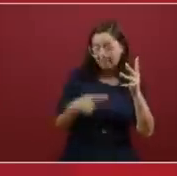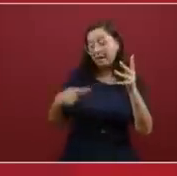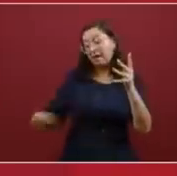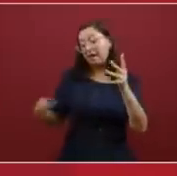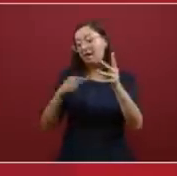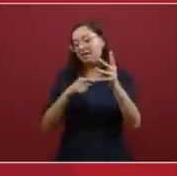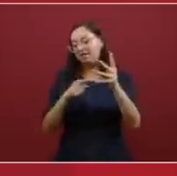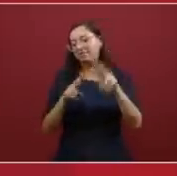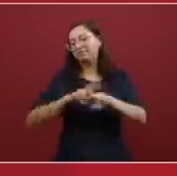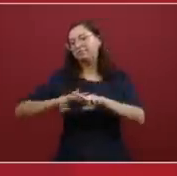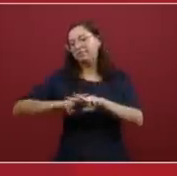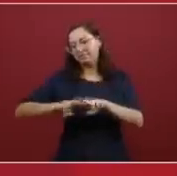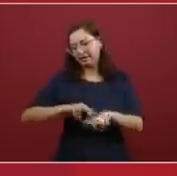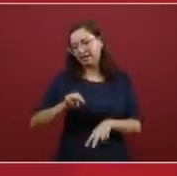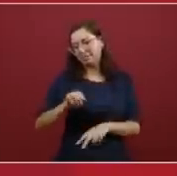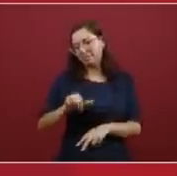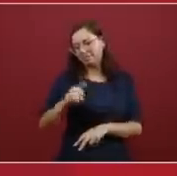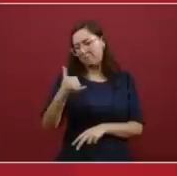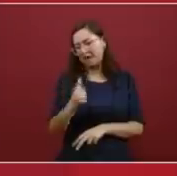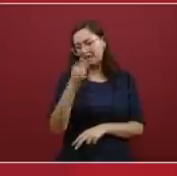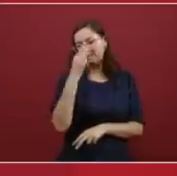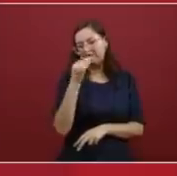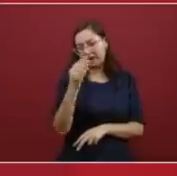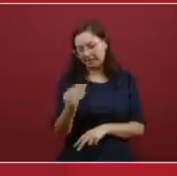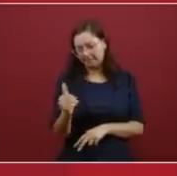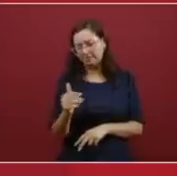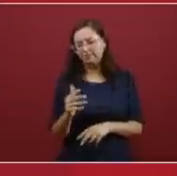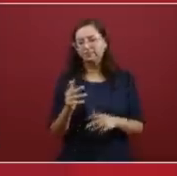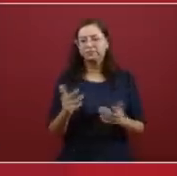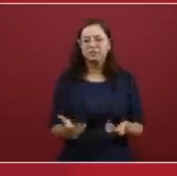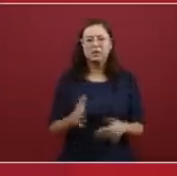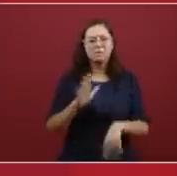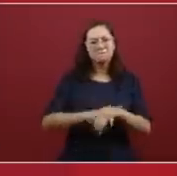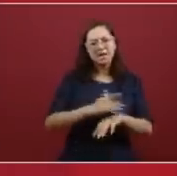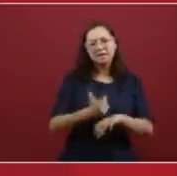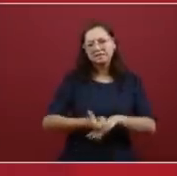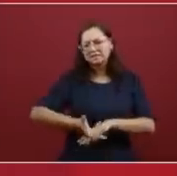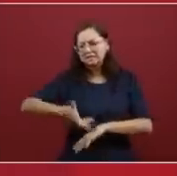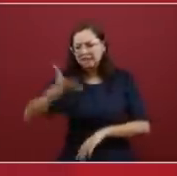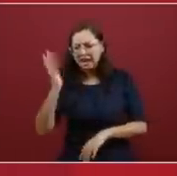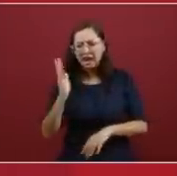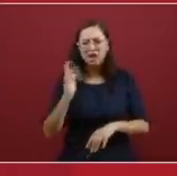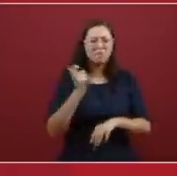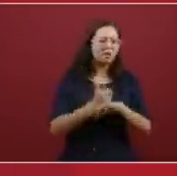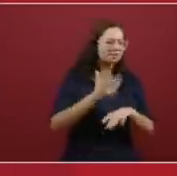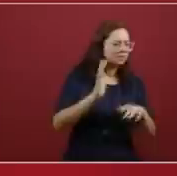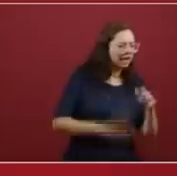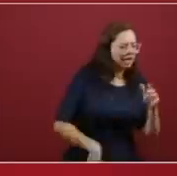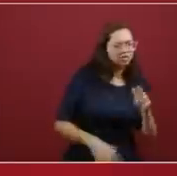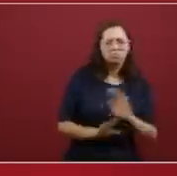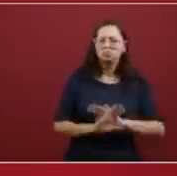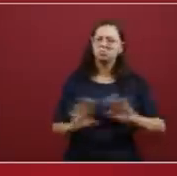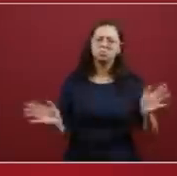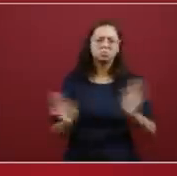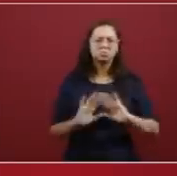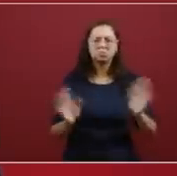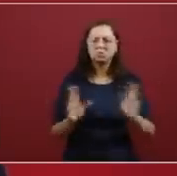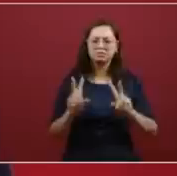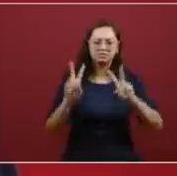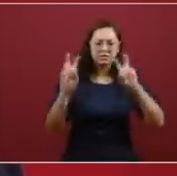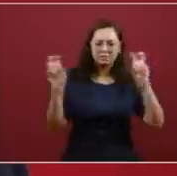No se habló de aumentos en los costos del Tren Maya, al contrario,